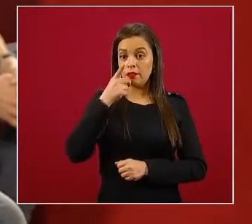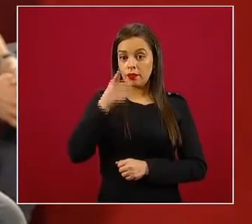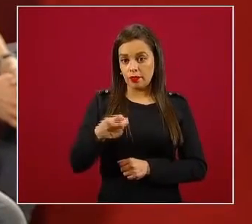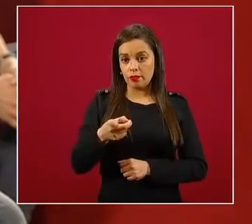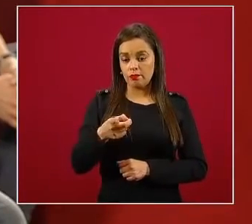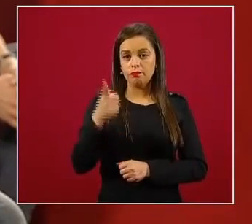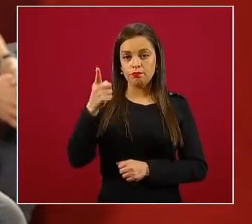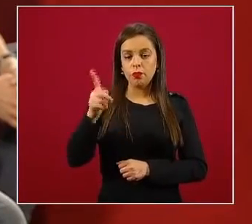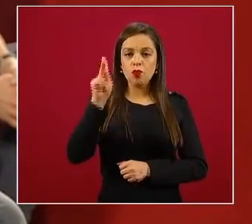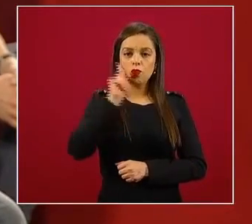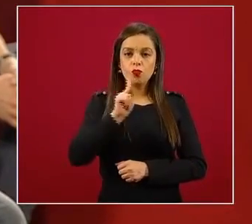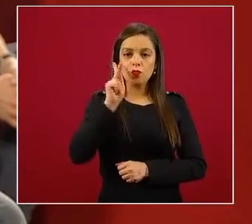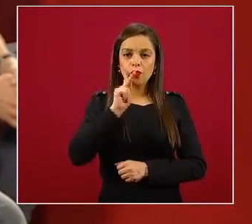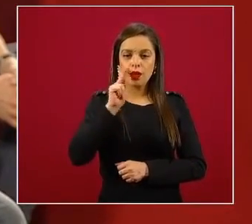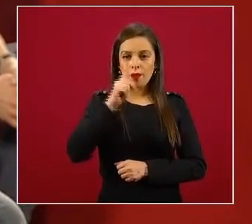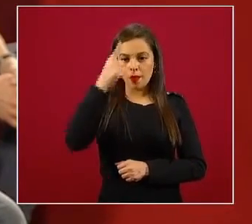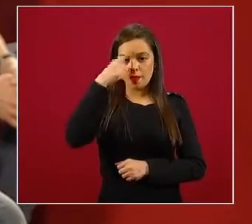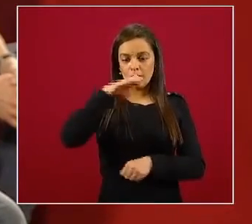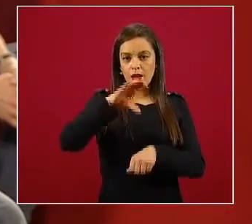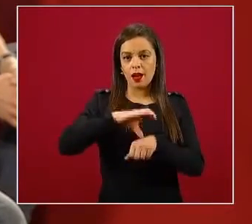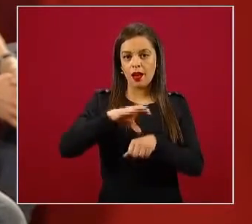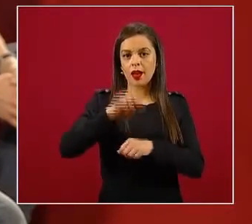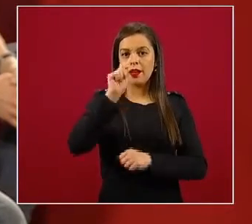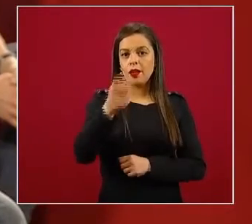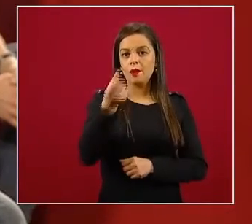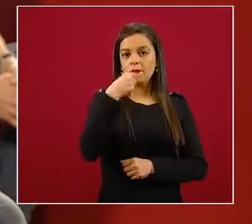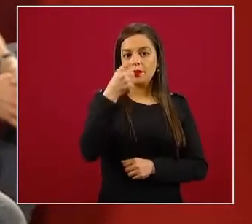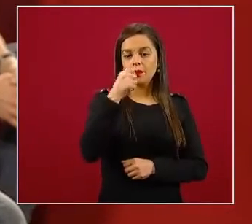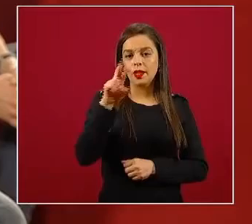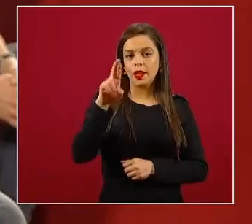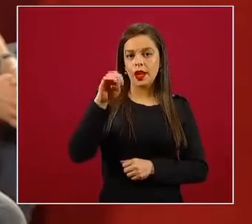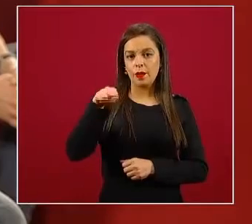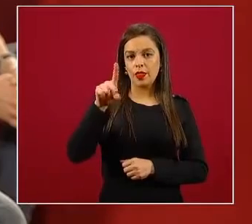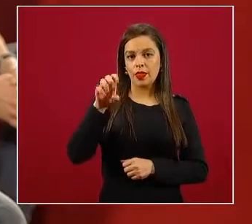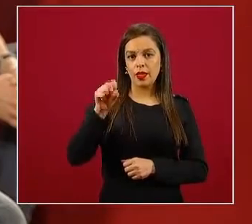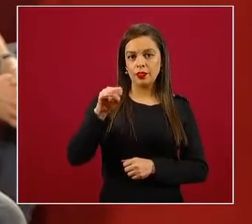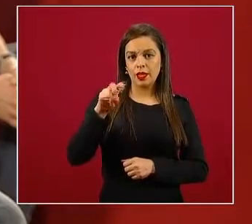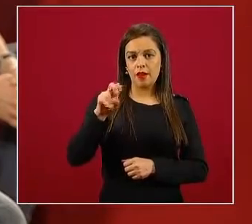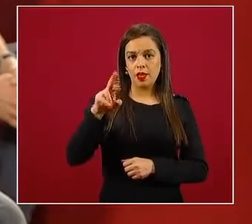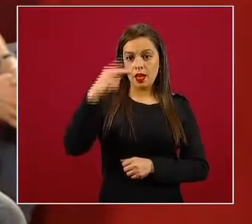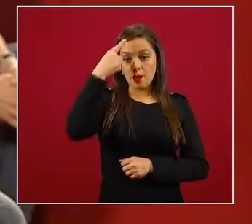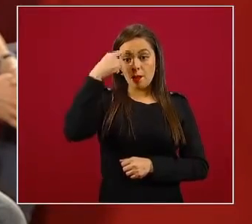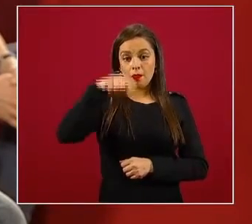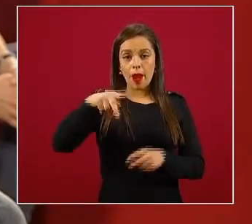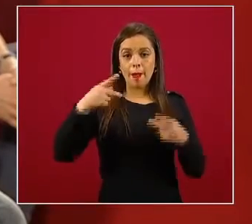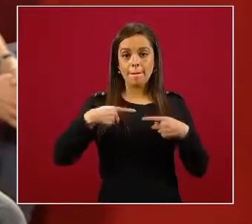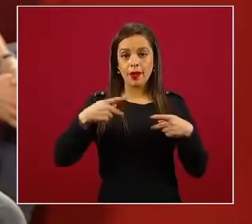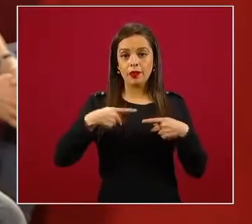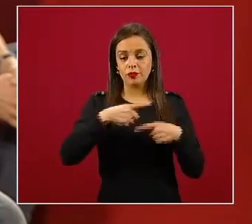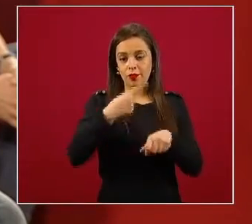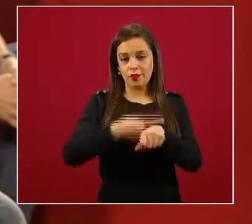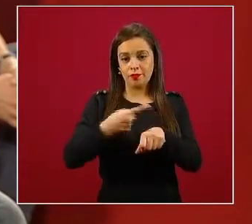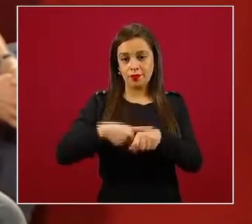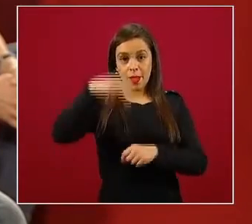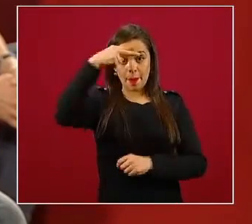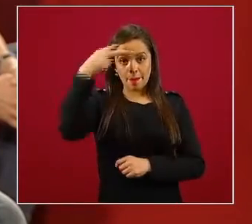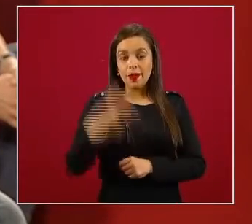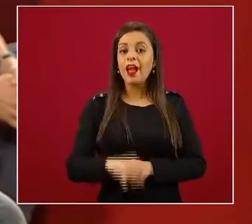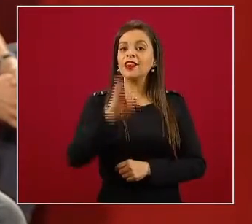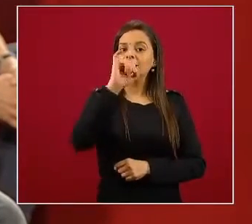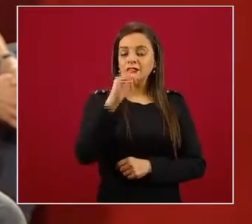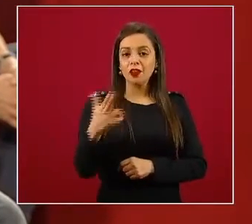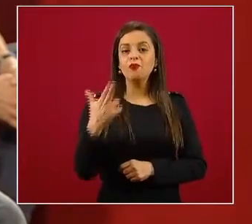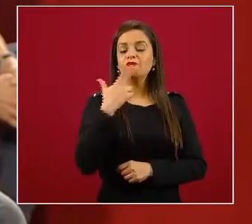ensayos clínicos del medicamento Remdesivir, que se usó a pacientes mexicanos, pues funcionó.